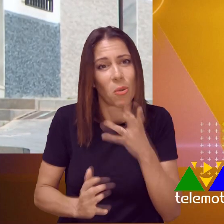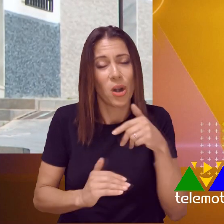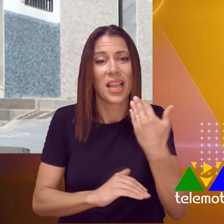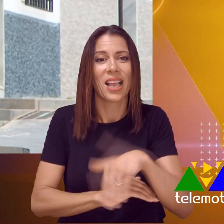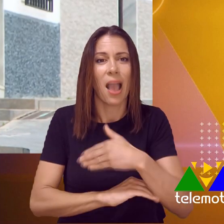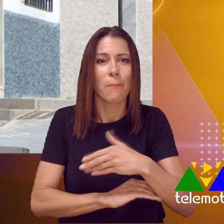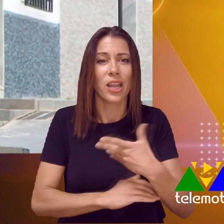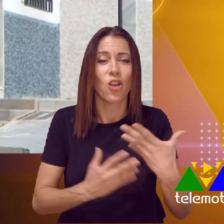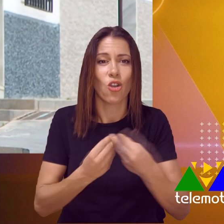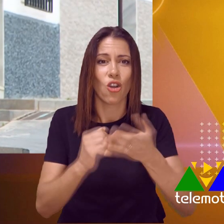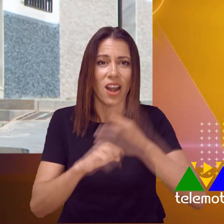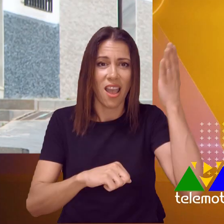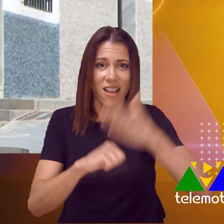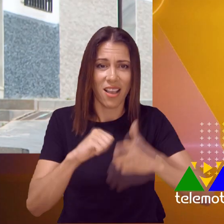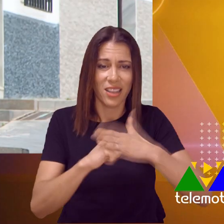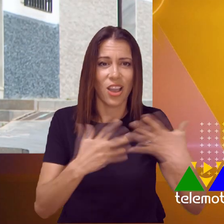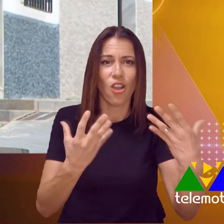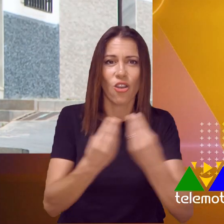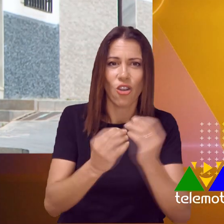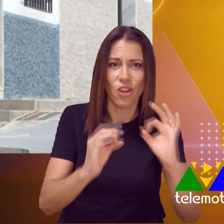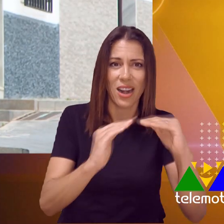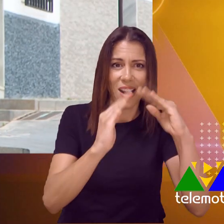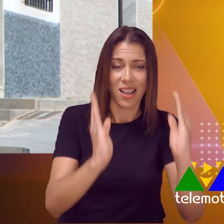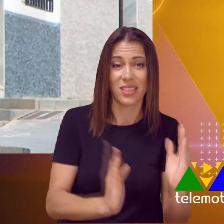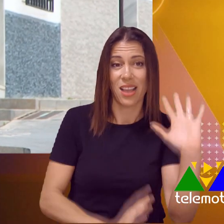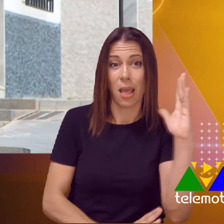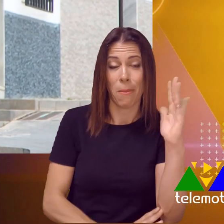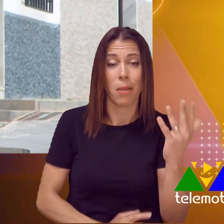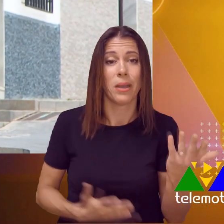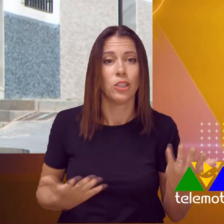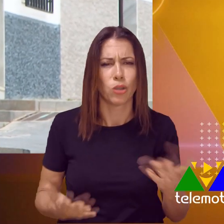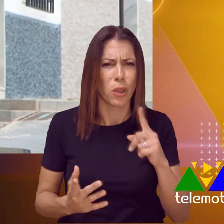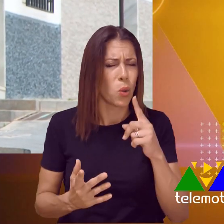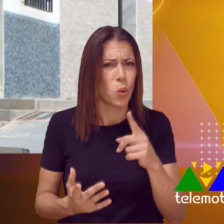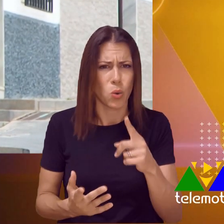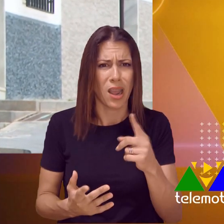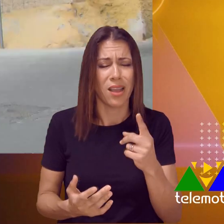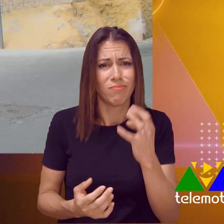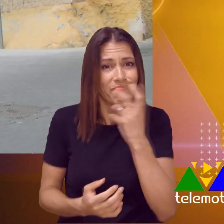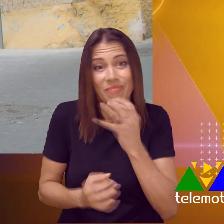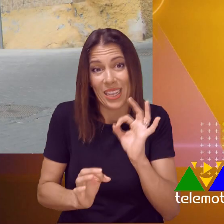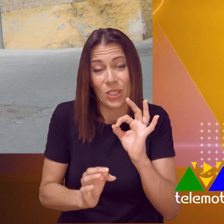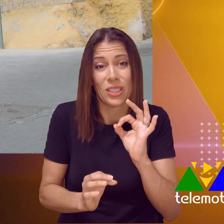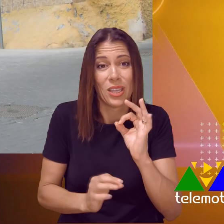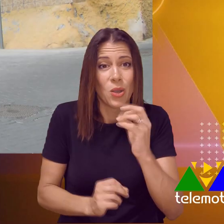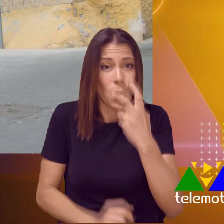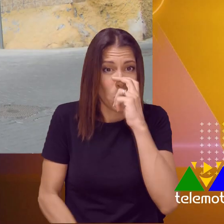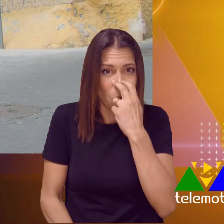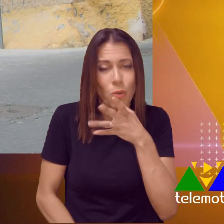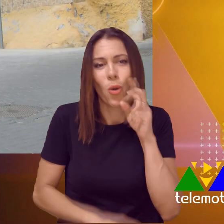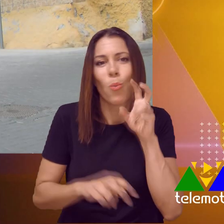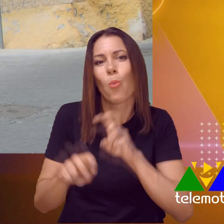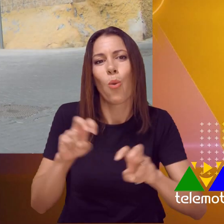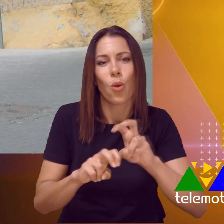entronque del Camino de las Cañas con el cenicero de la Casa de La Palma. es una leyenda muy curiosa de búsqueda